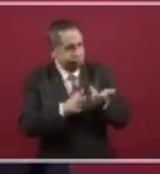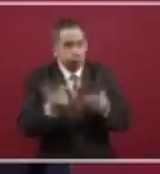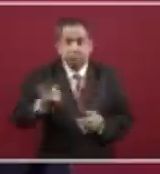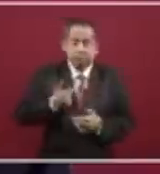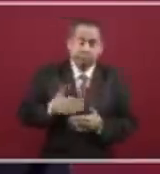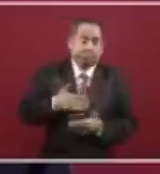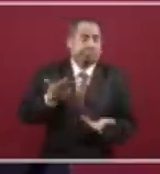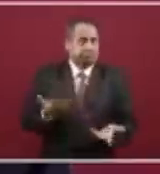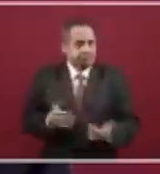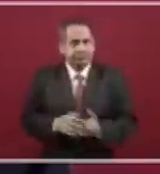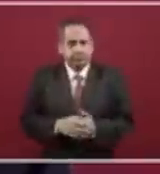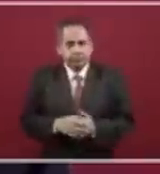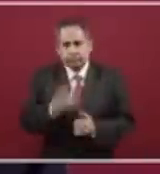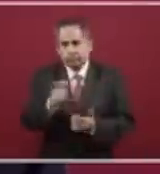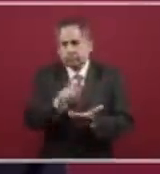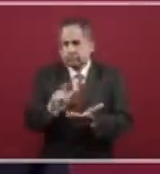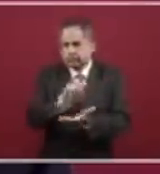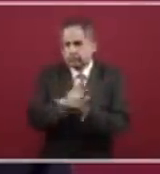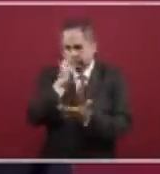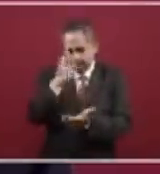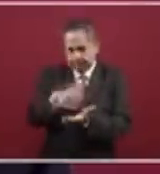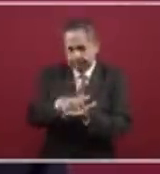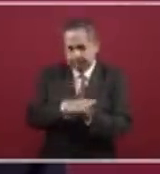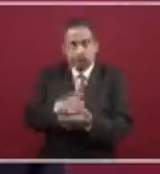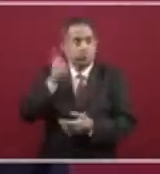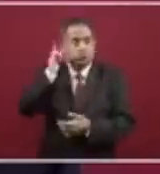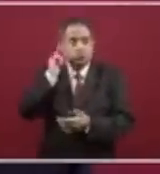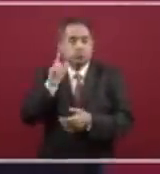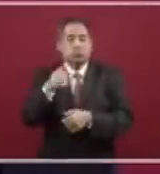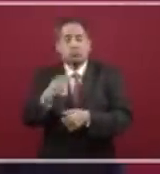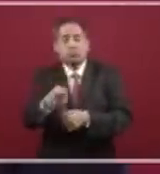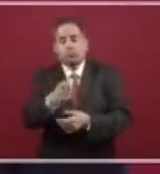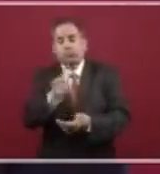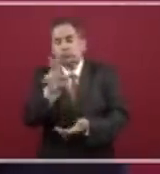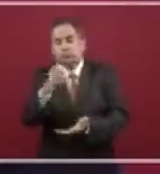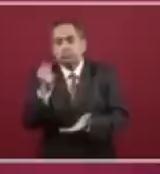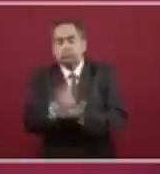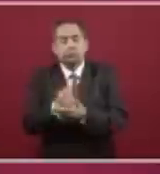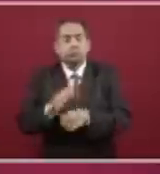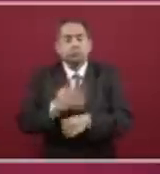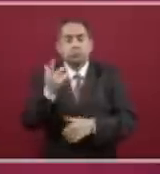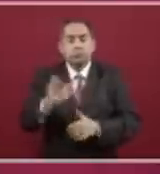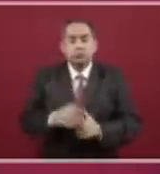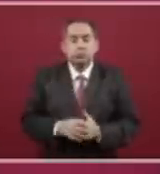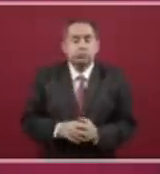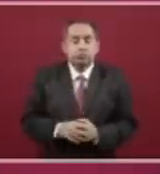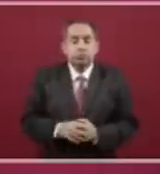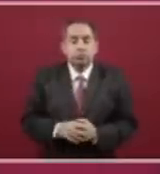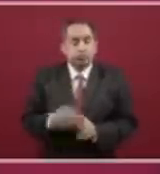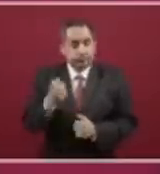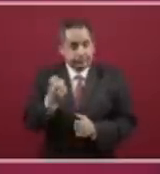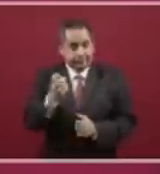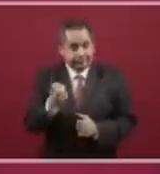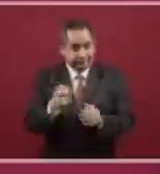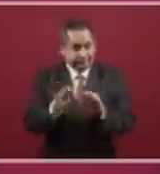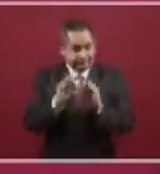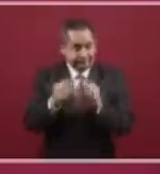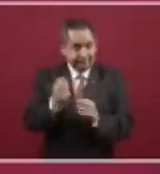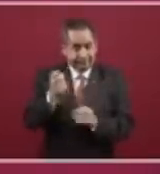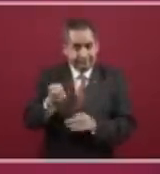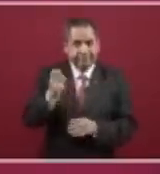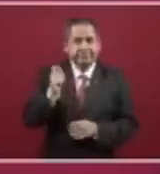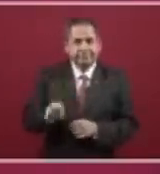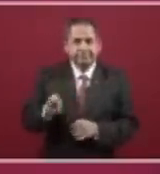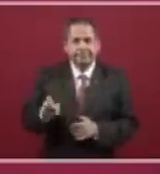importante lo de la ley de austeridad ojalá y se apruebe porque de esta manera ya